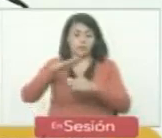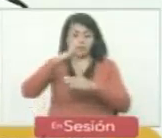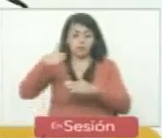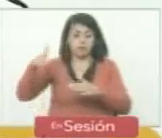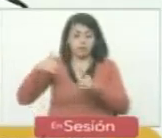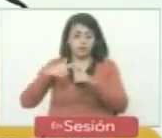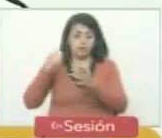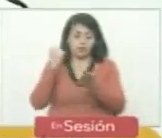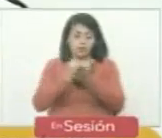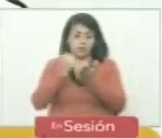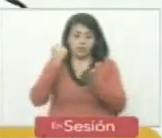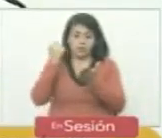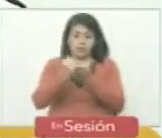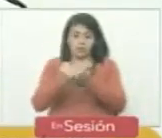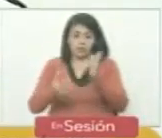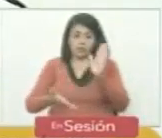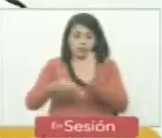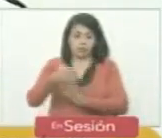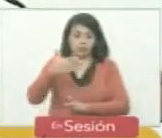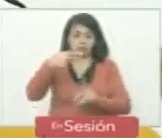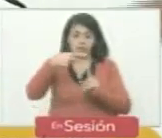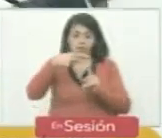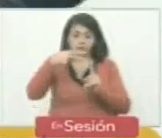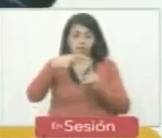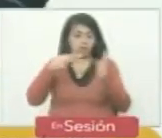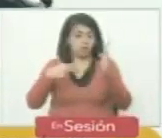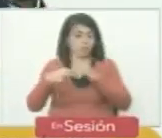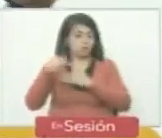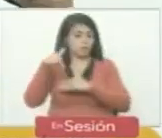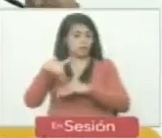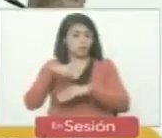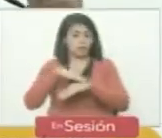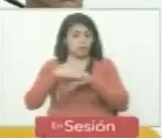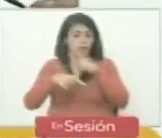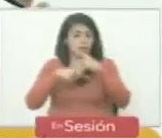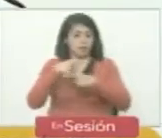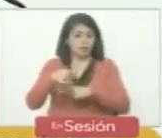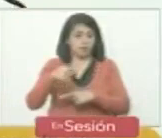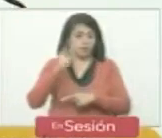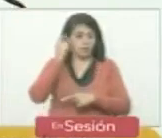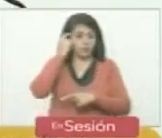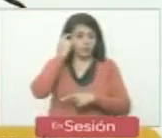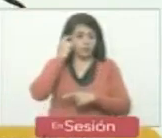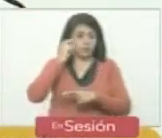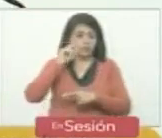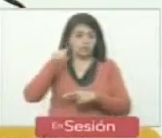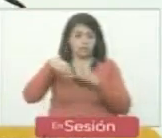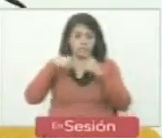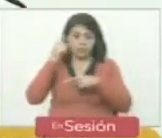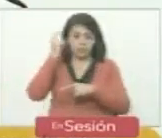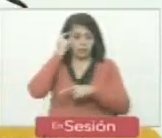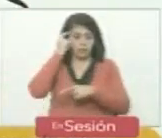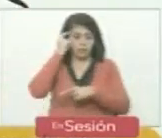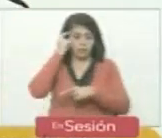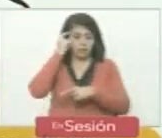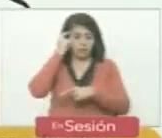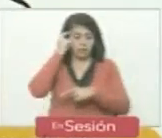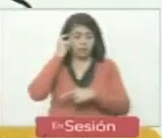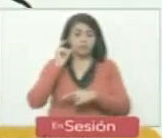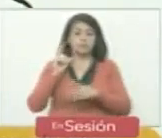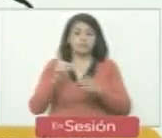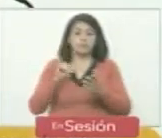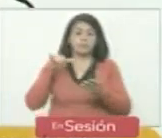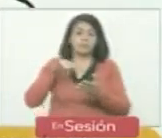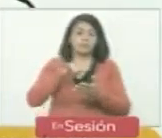el pasaporte y se van a un hotel para venir, volver el día siguiente a el